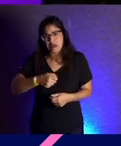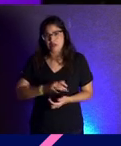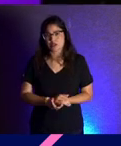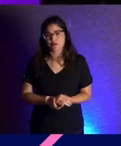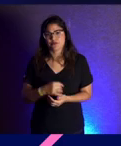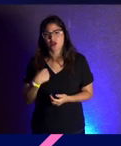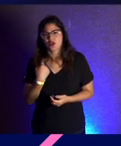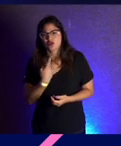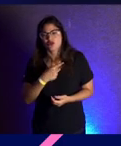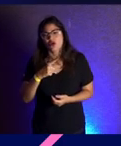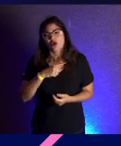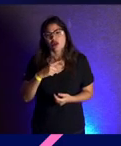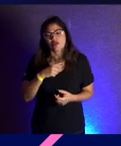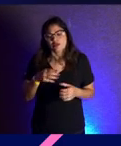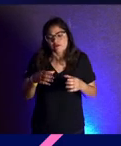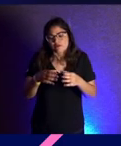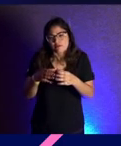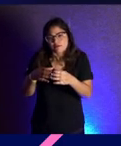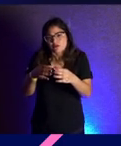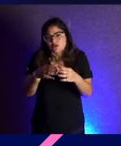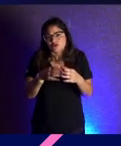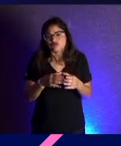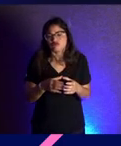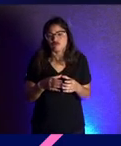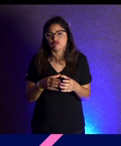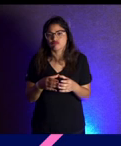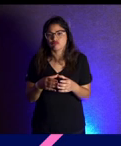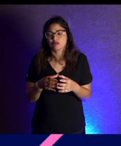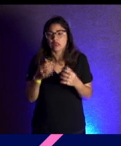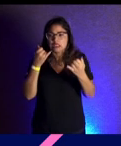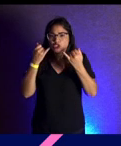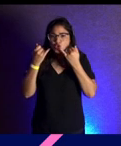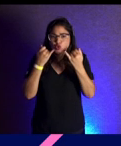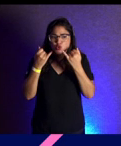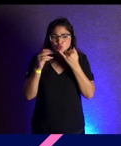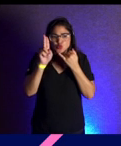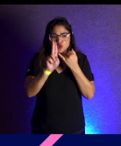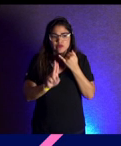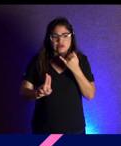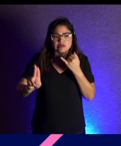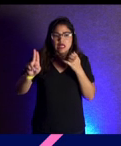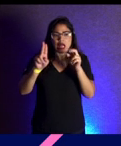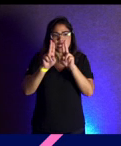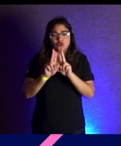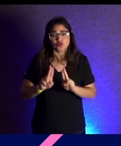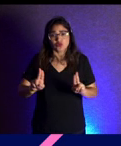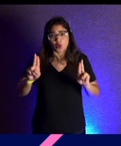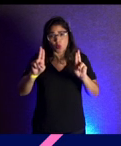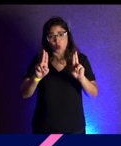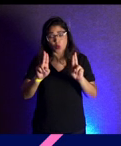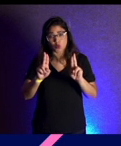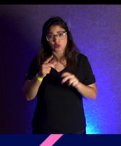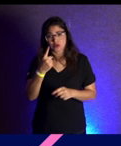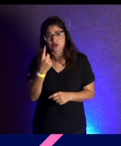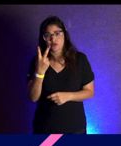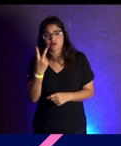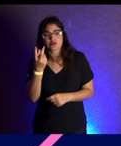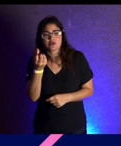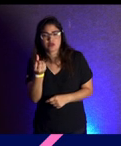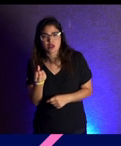nación. En esto tuvimos, como mencioné, 125 artículos de 26